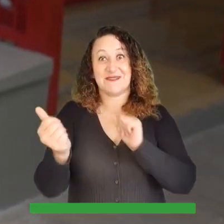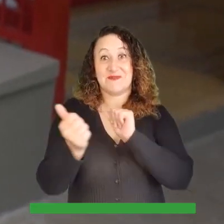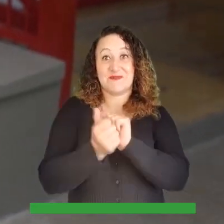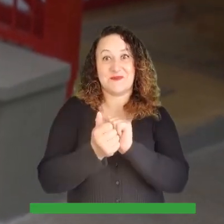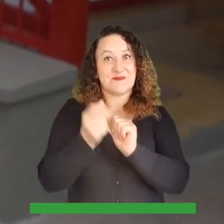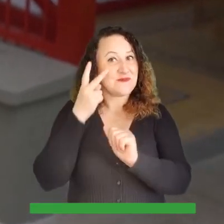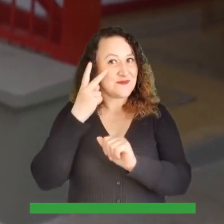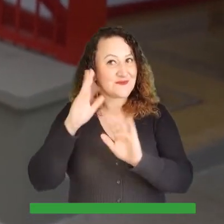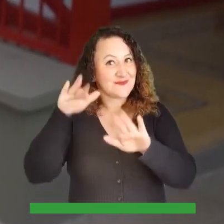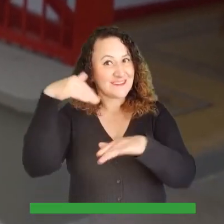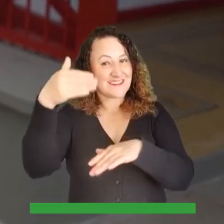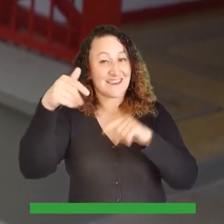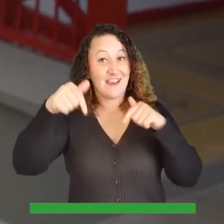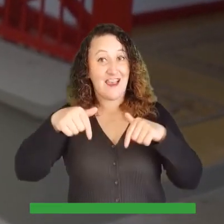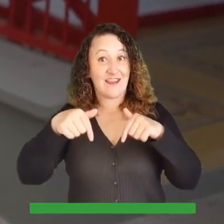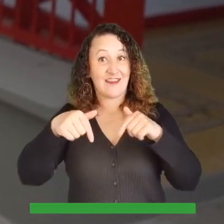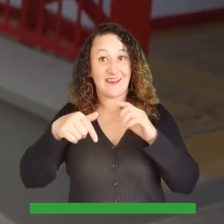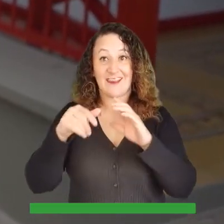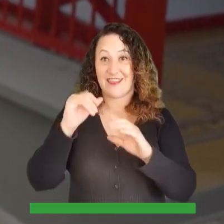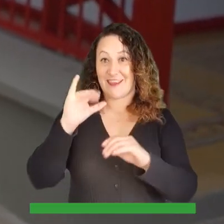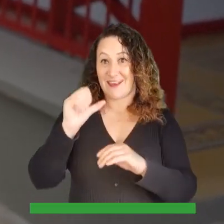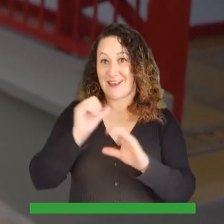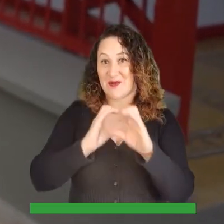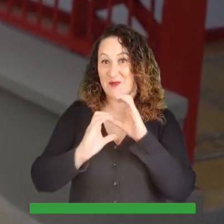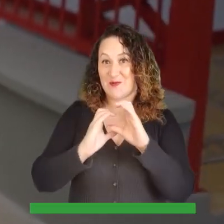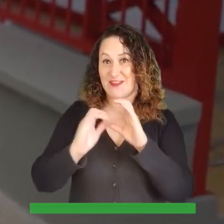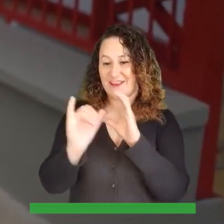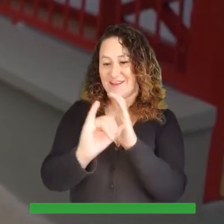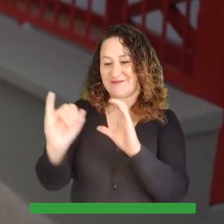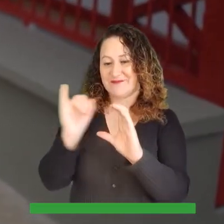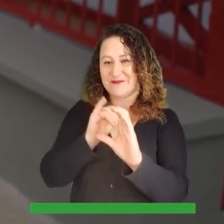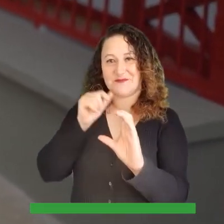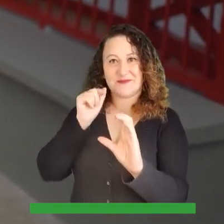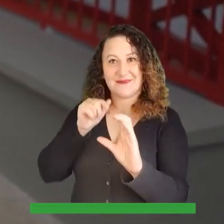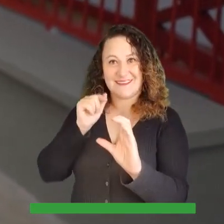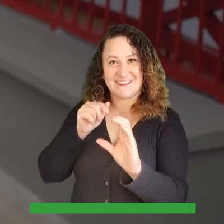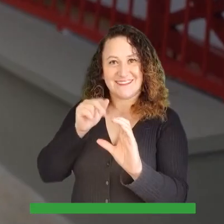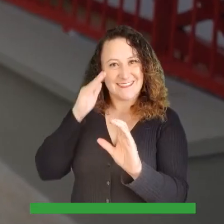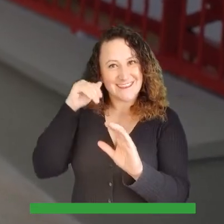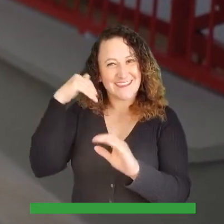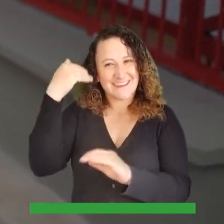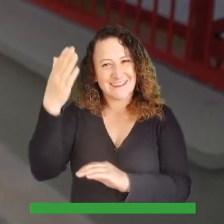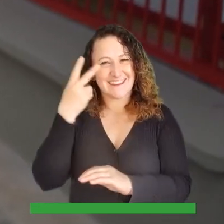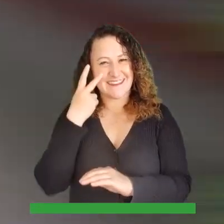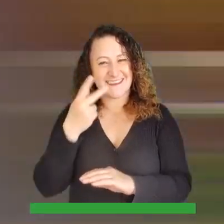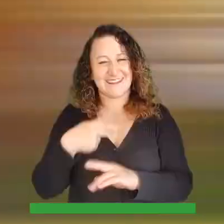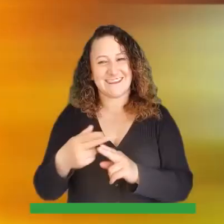acompañarnos y nos vemos en una próxima oportunidad aquí en ICA Comunica por Canal Institucional. Hasta pronto.